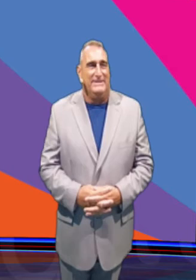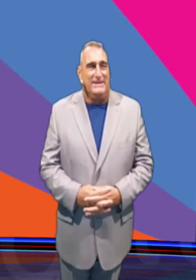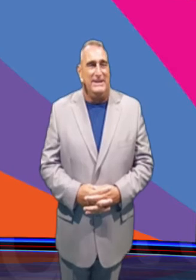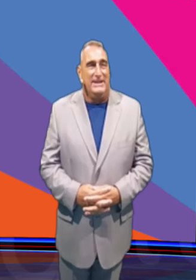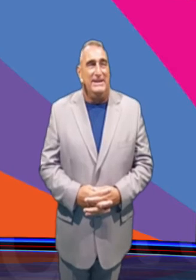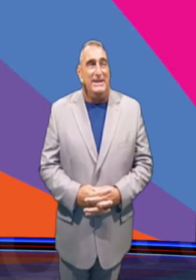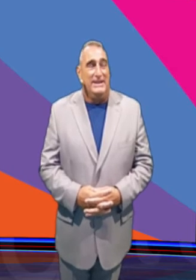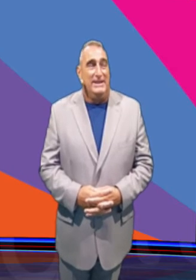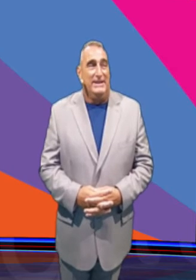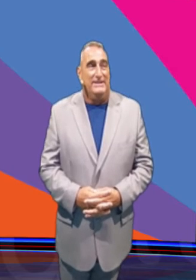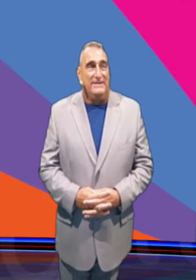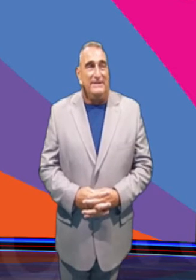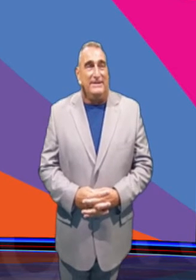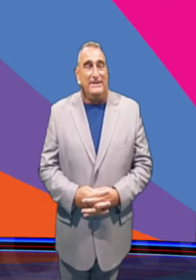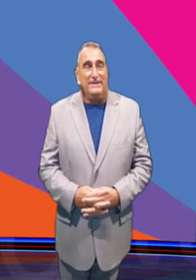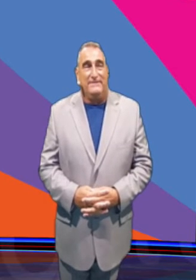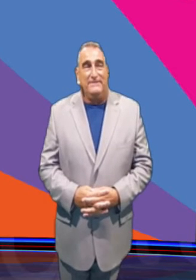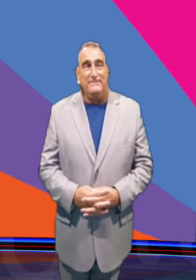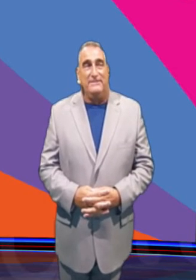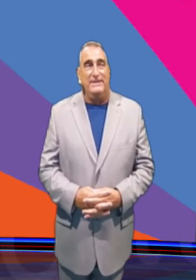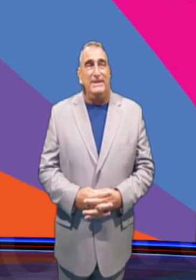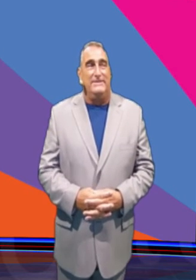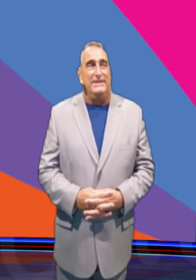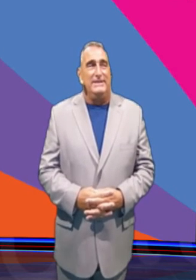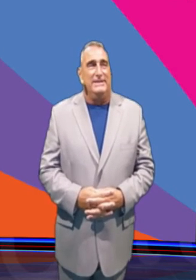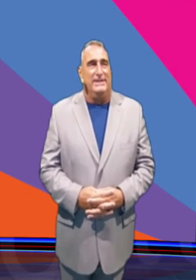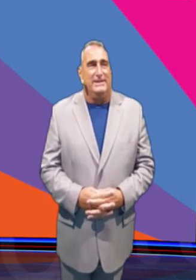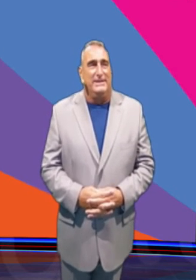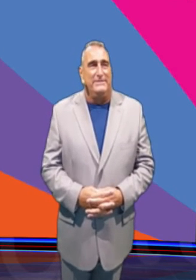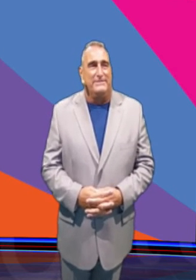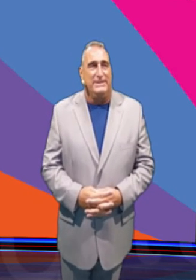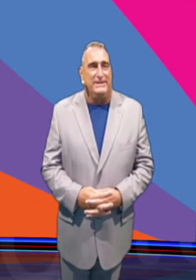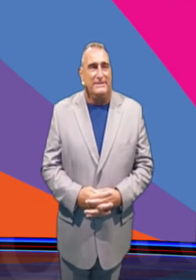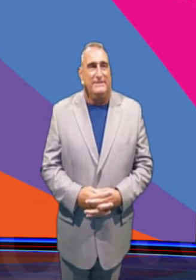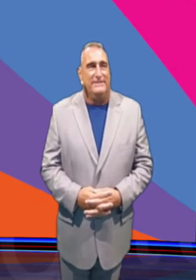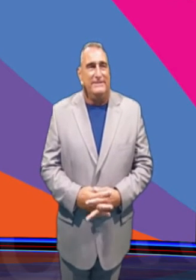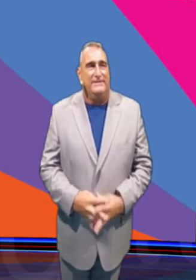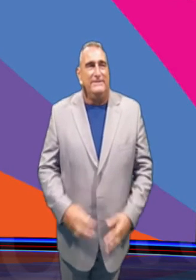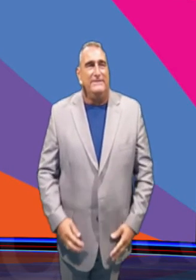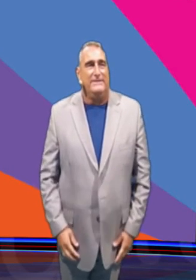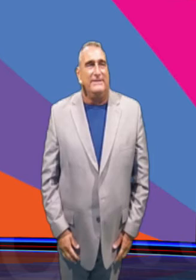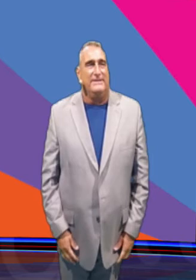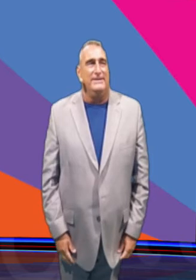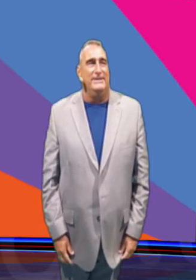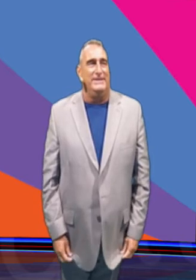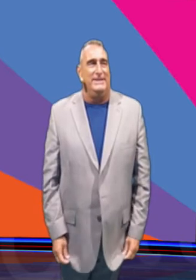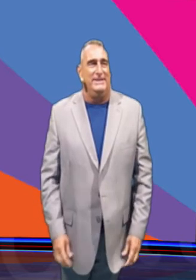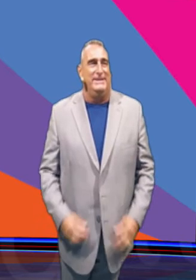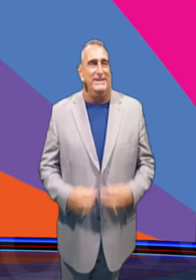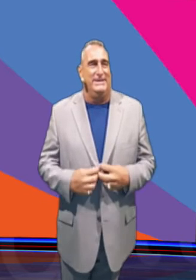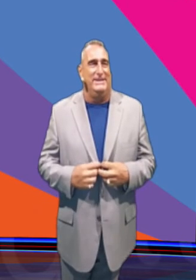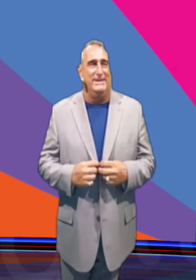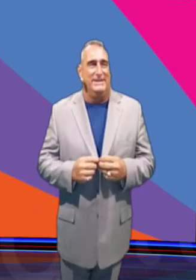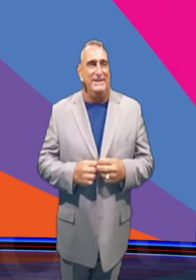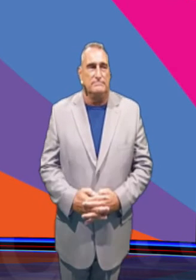¿Entendió? O sea, si el 10% va Le daban y le un coge rinde. 60% va en rinde